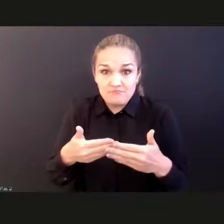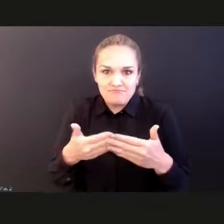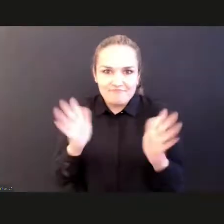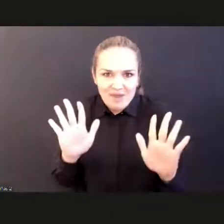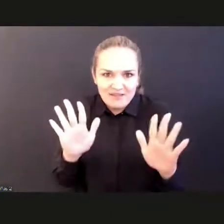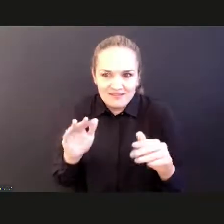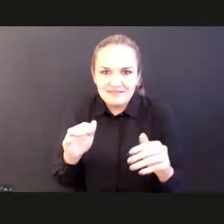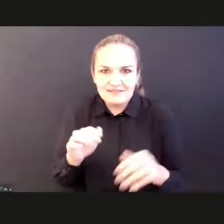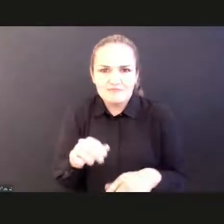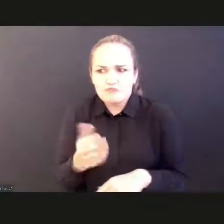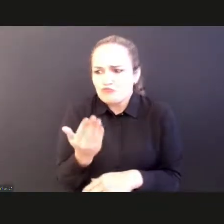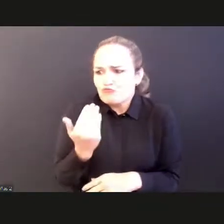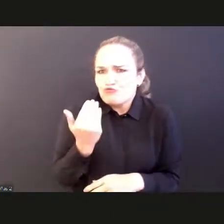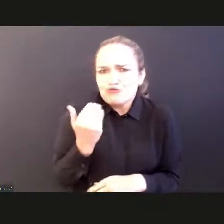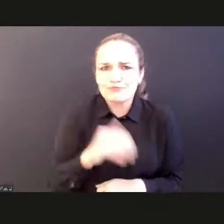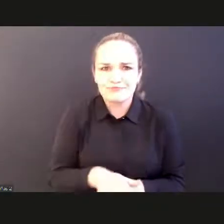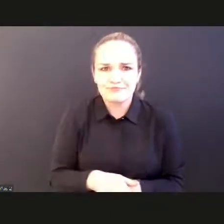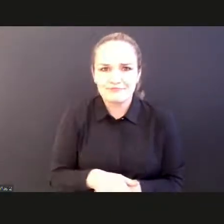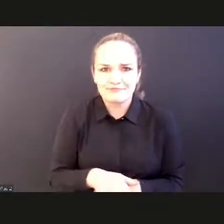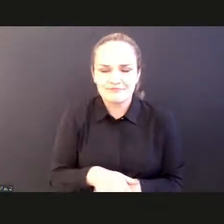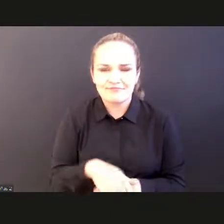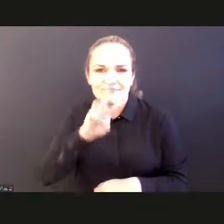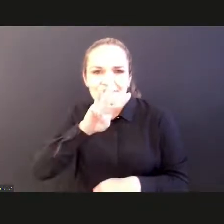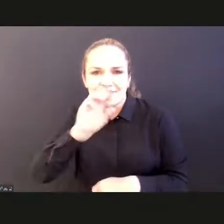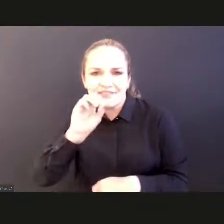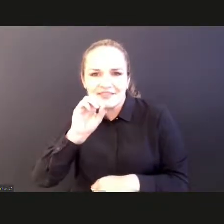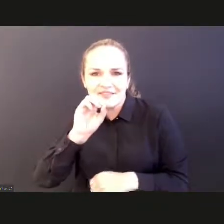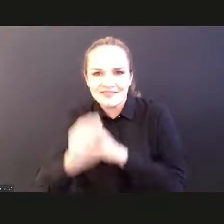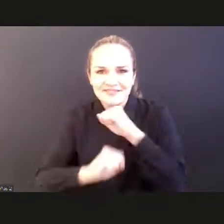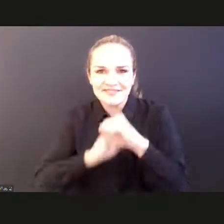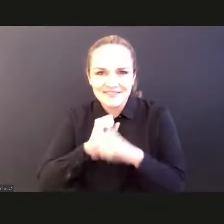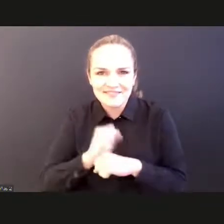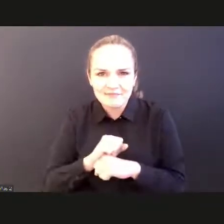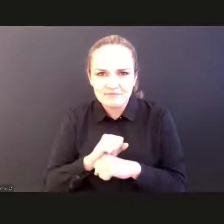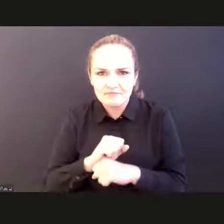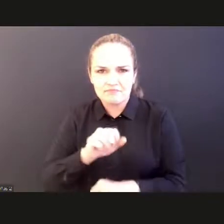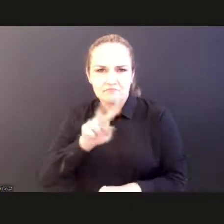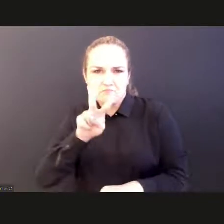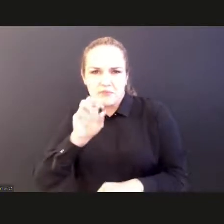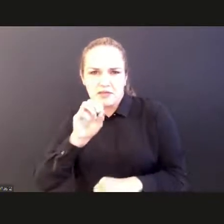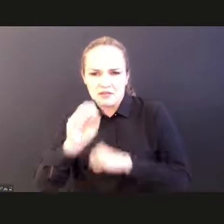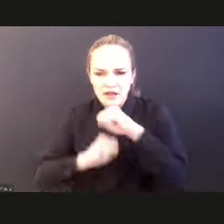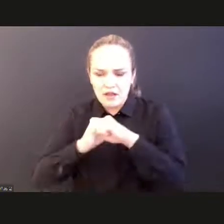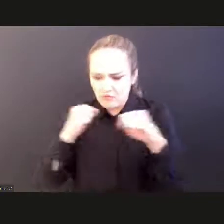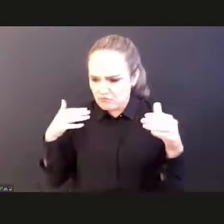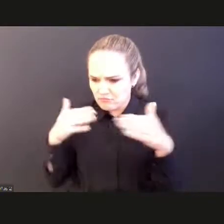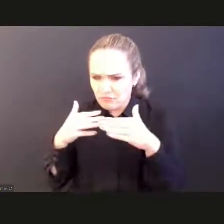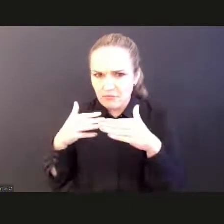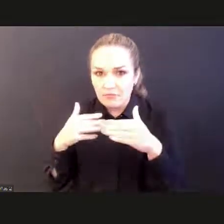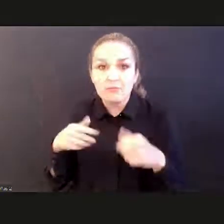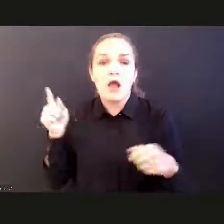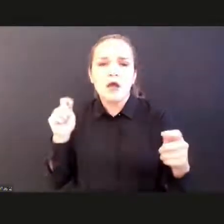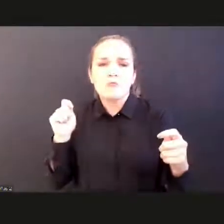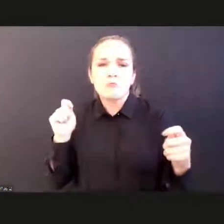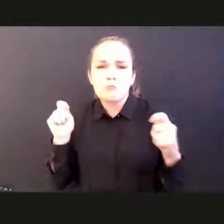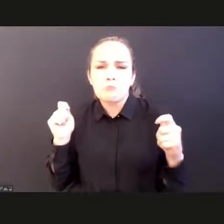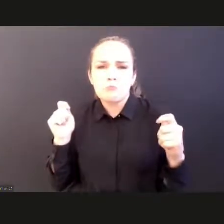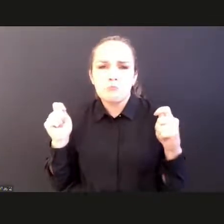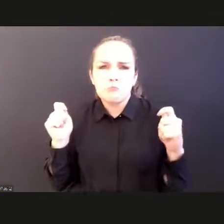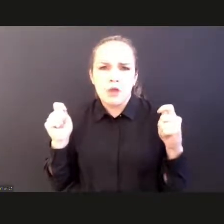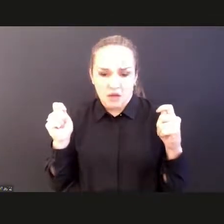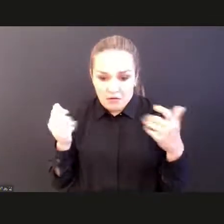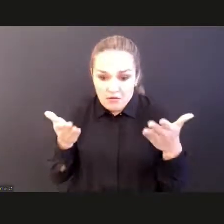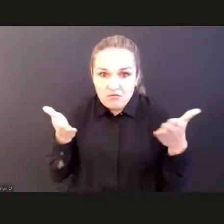últimos 2, quizá 3 décadas, y no va a ser más lento, va a ser más y más rápido.